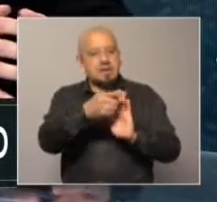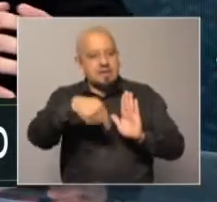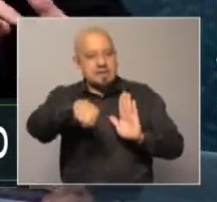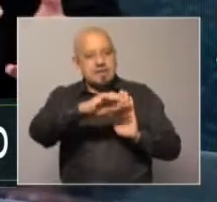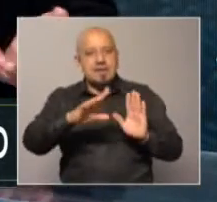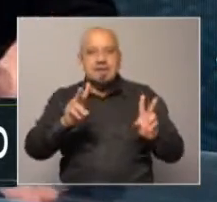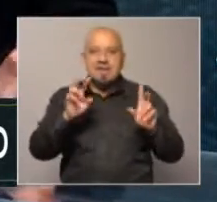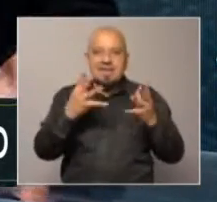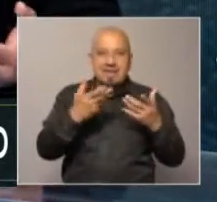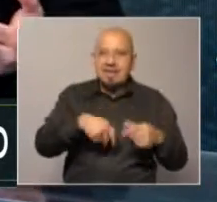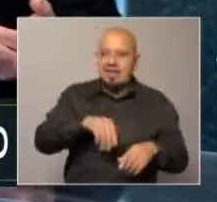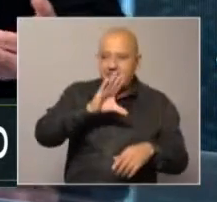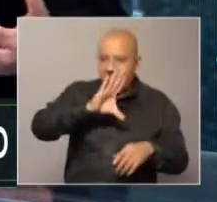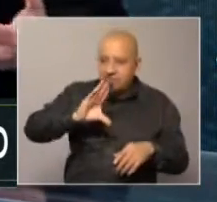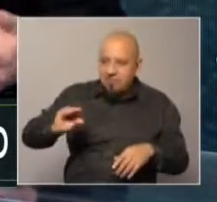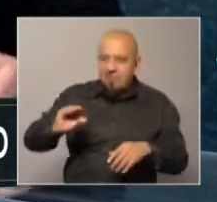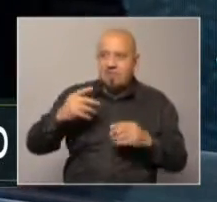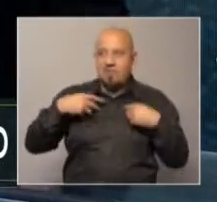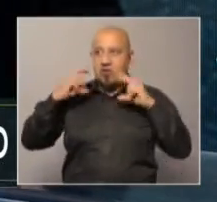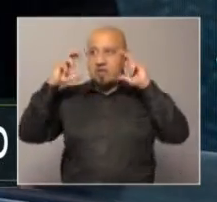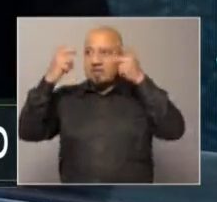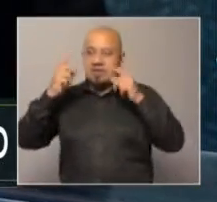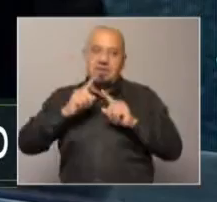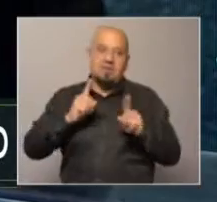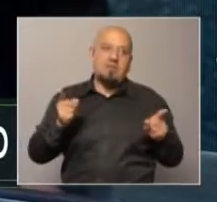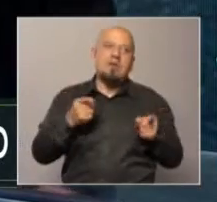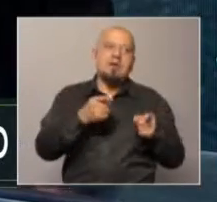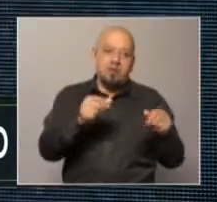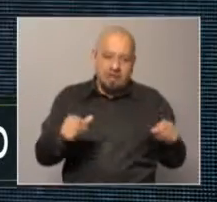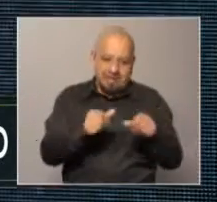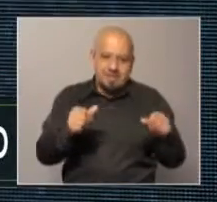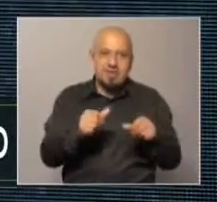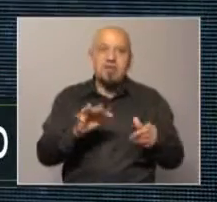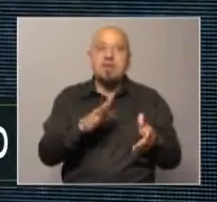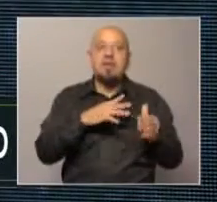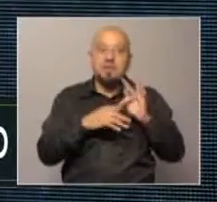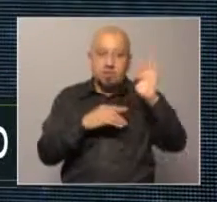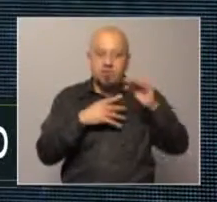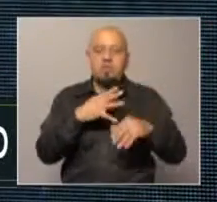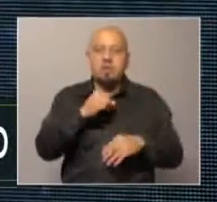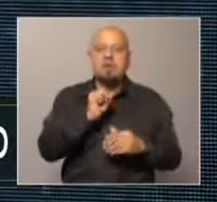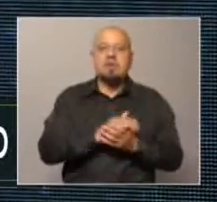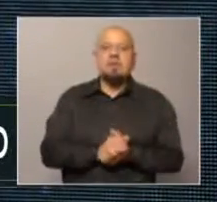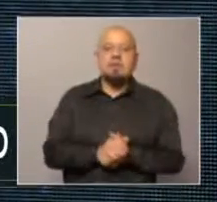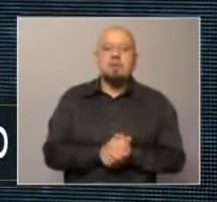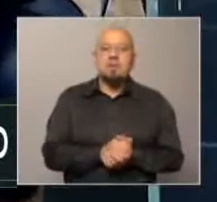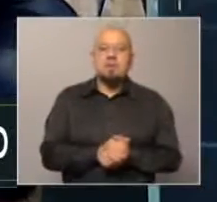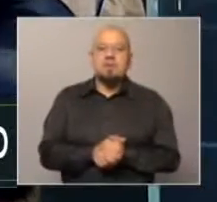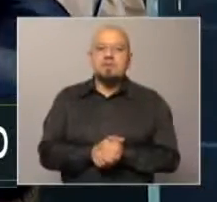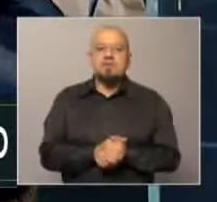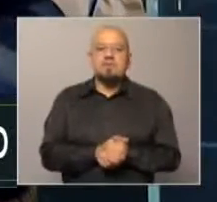la violencia y lo que hace es incrementarla permanentemente. ¿Queda algo